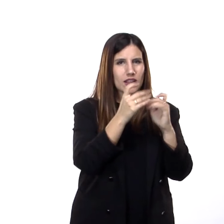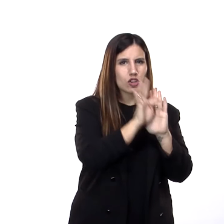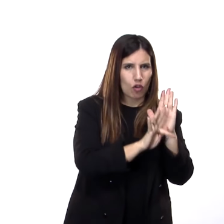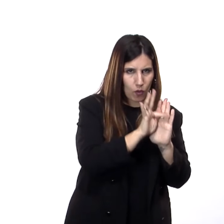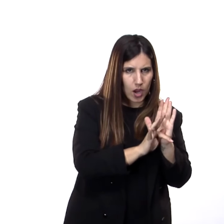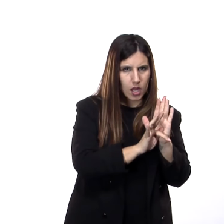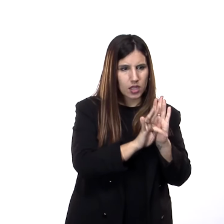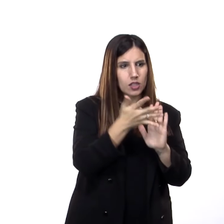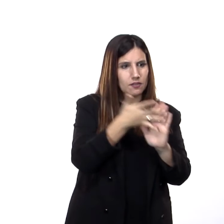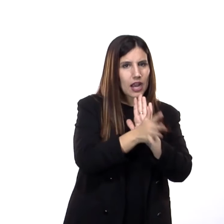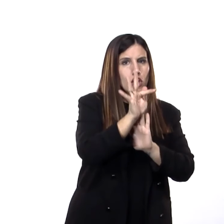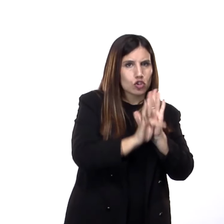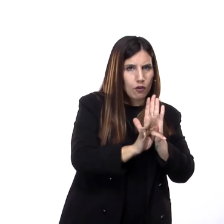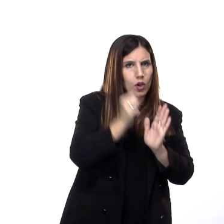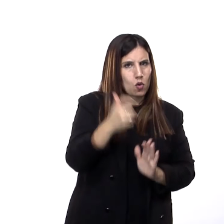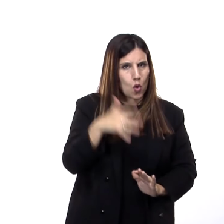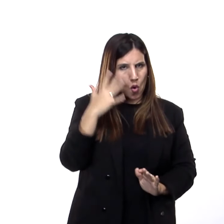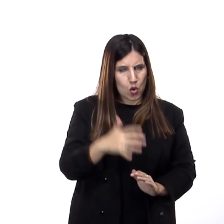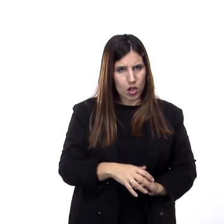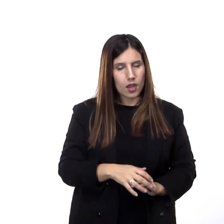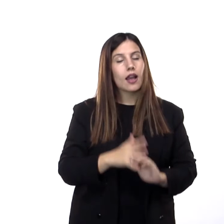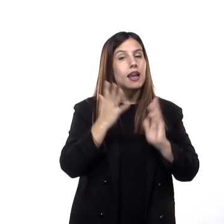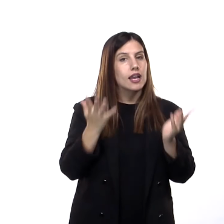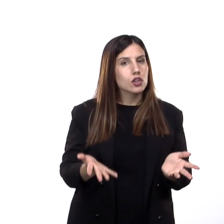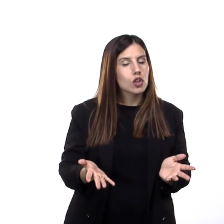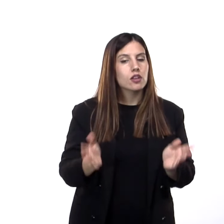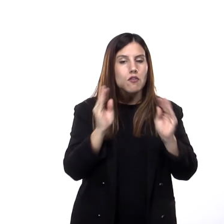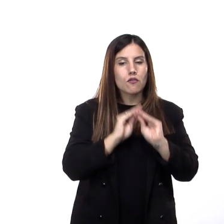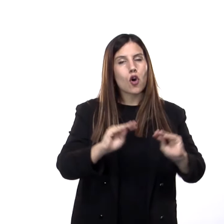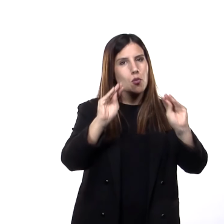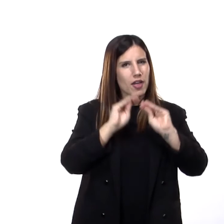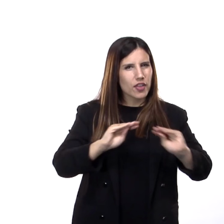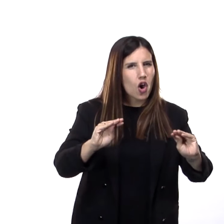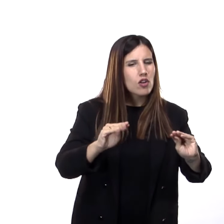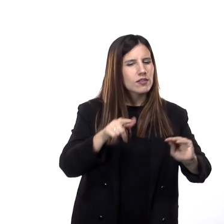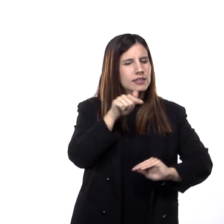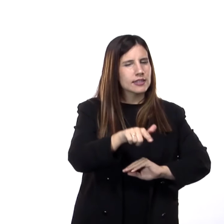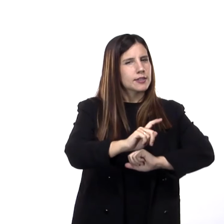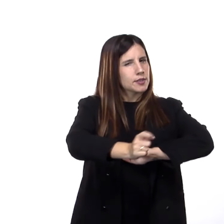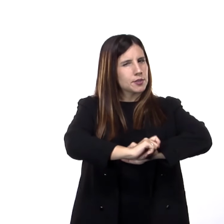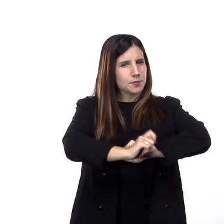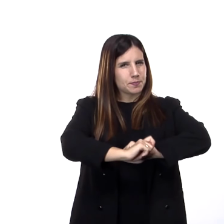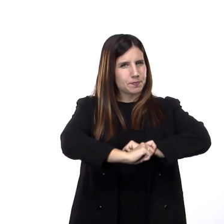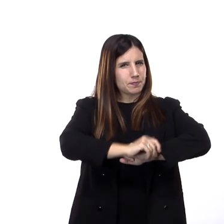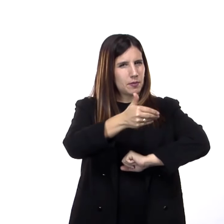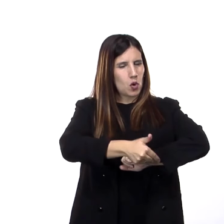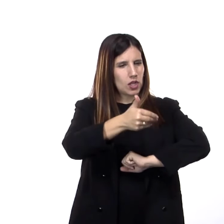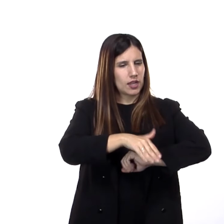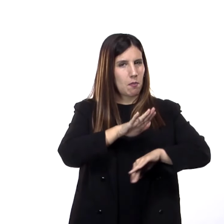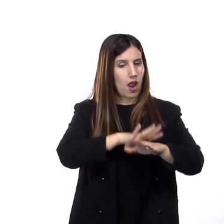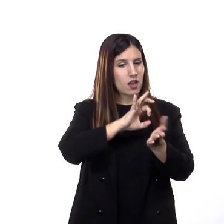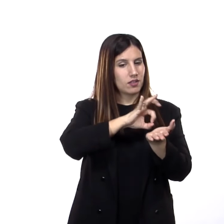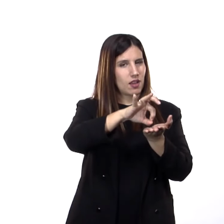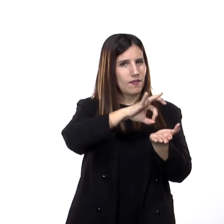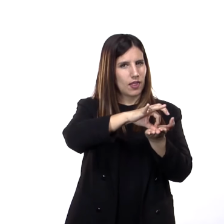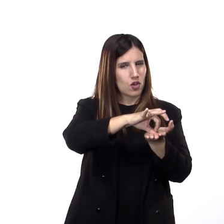claro que es costoso entonces la formación digamos que es la parte crítica de poder prestar servicios bueno él ha hablado de